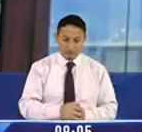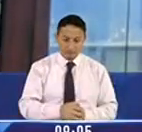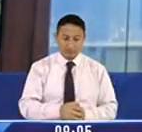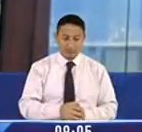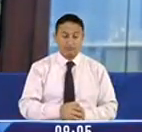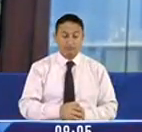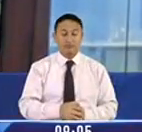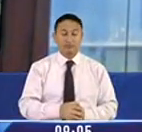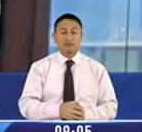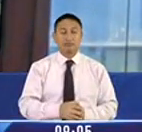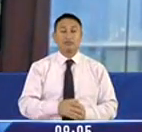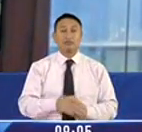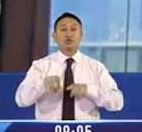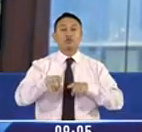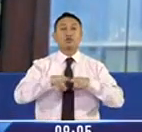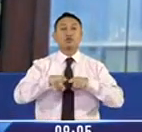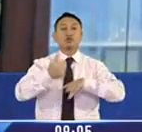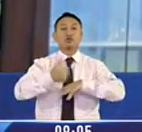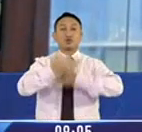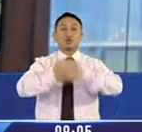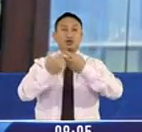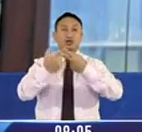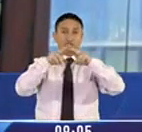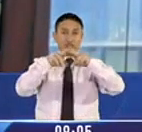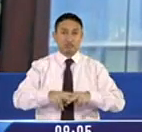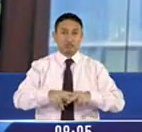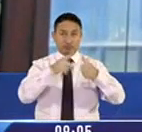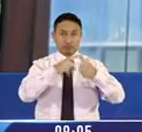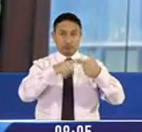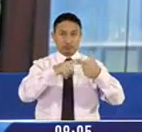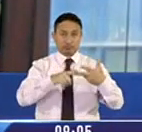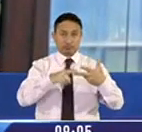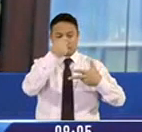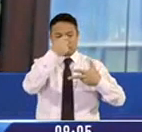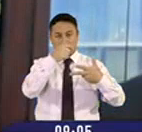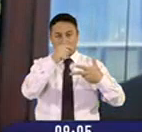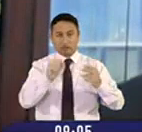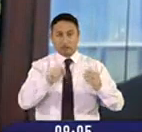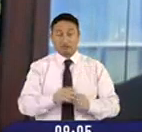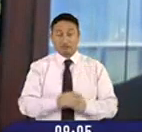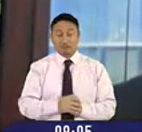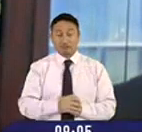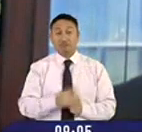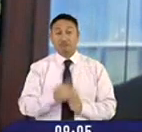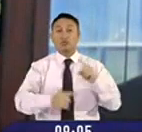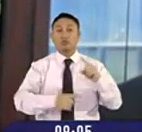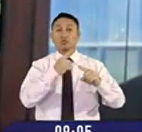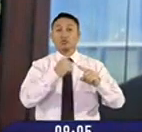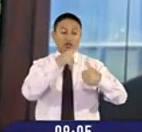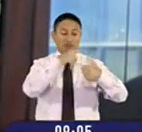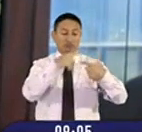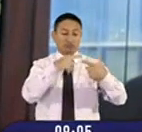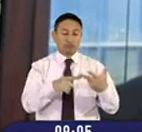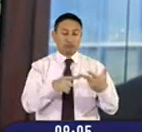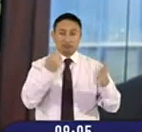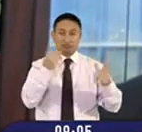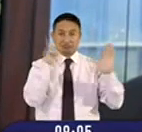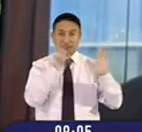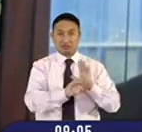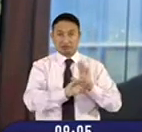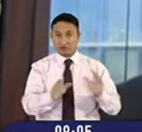hay concursos de jueces que se van a revisar. En todo caso, no le puedo anticipar cuál de estos será el